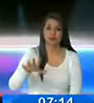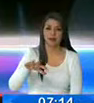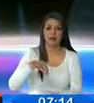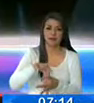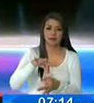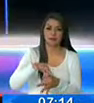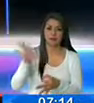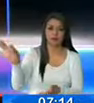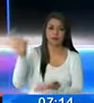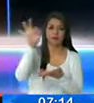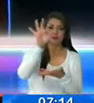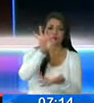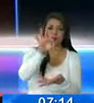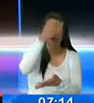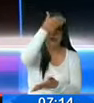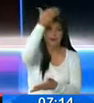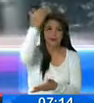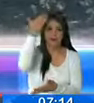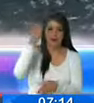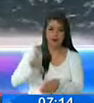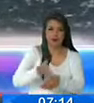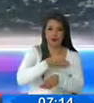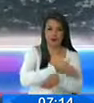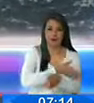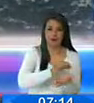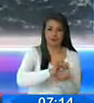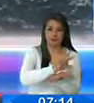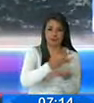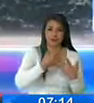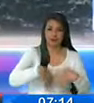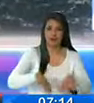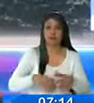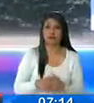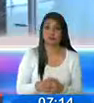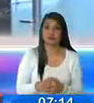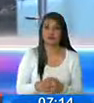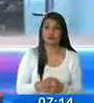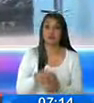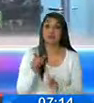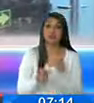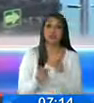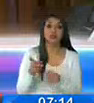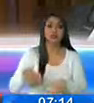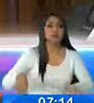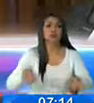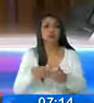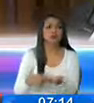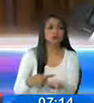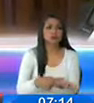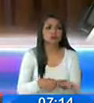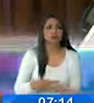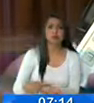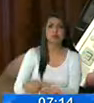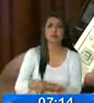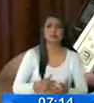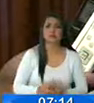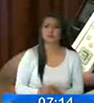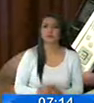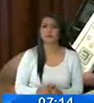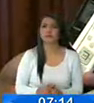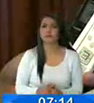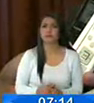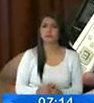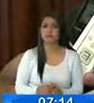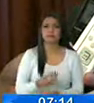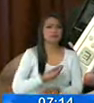José Serrano, quien fue removido en funciones, el cabildeo reina en los pasillos de la Asamblea. ¿A cambio se está